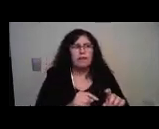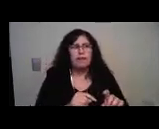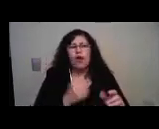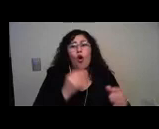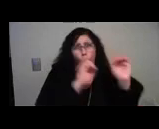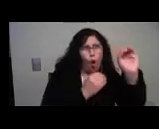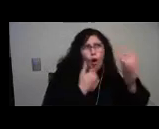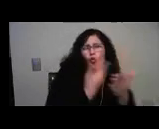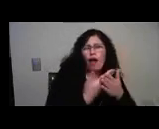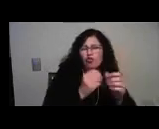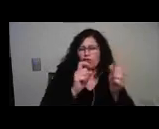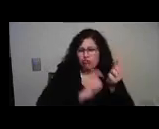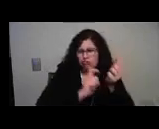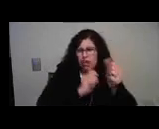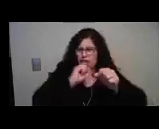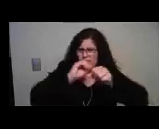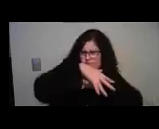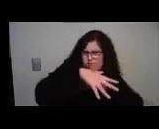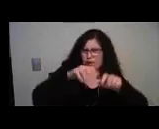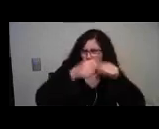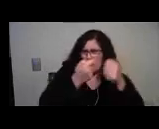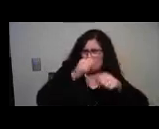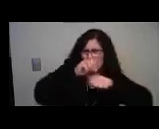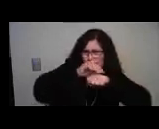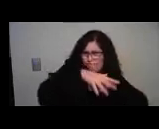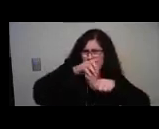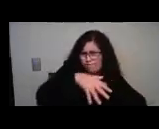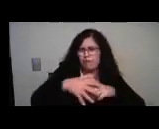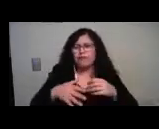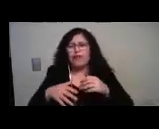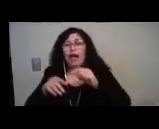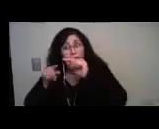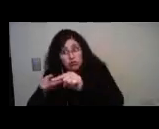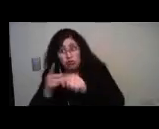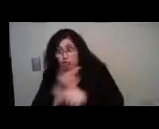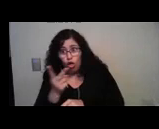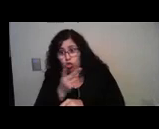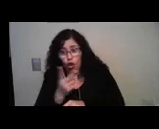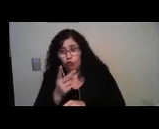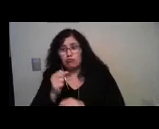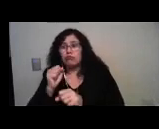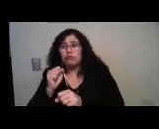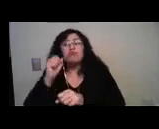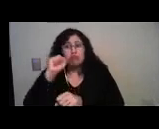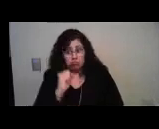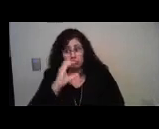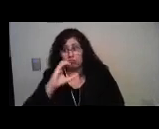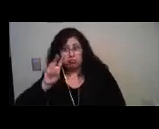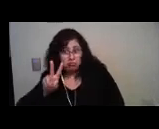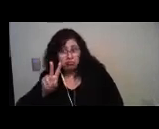hay una hemorragia también corresponde a un accidente vascular, ¿ya? Y cuando ¿De hay acuerdo? una Ahora, disminución